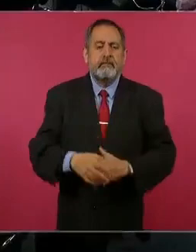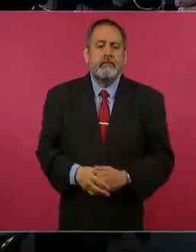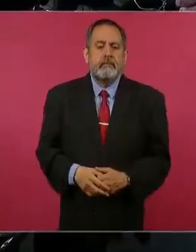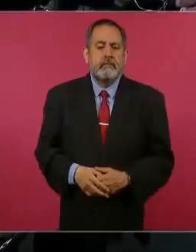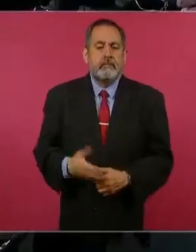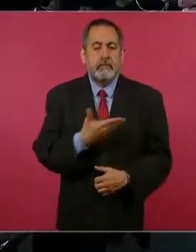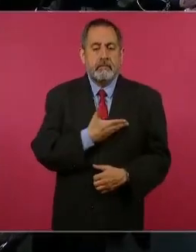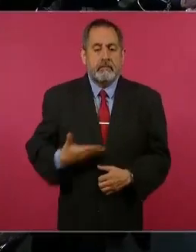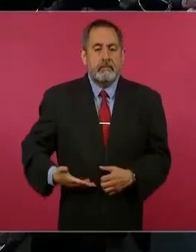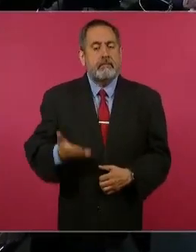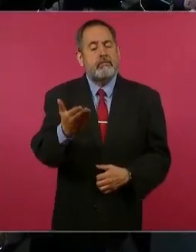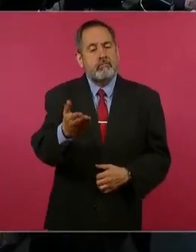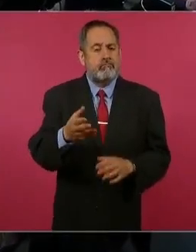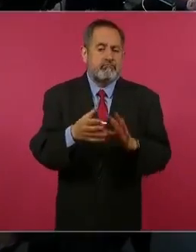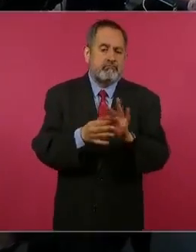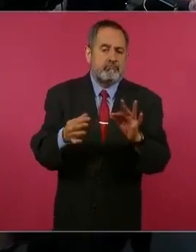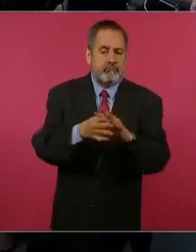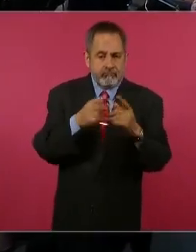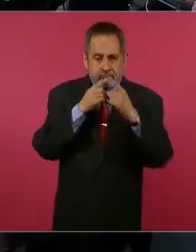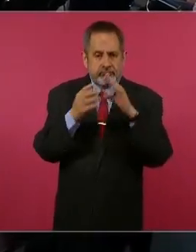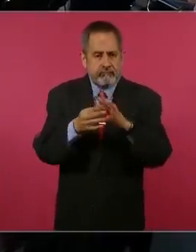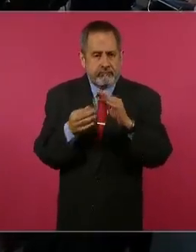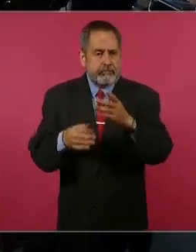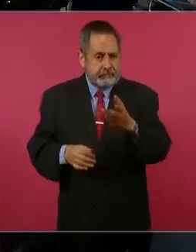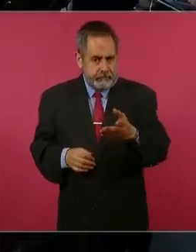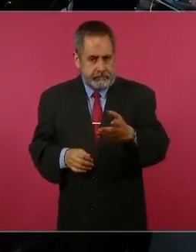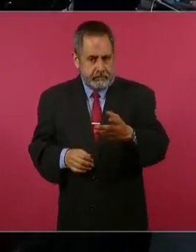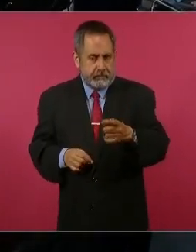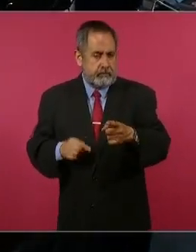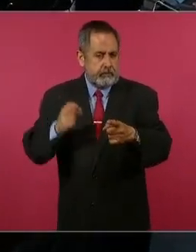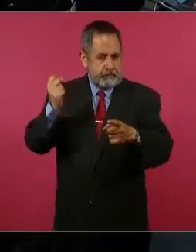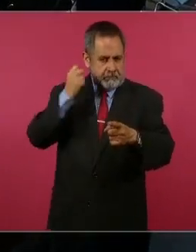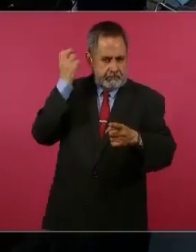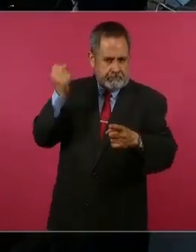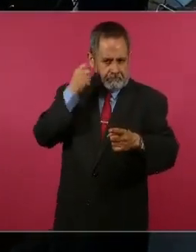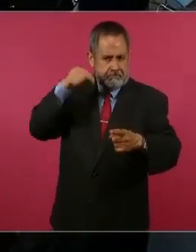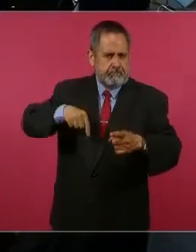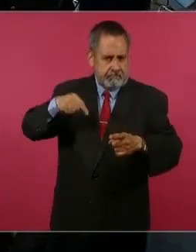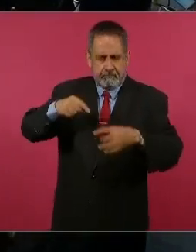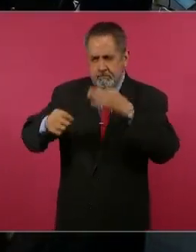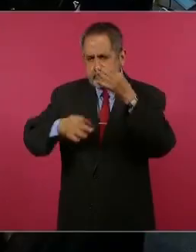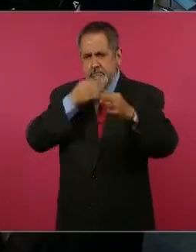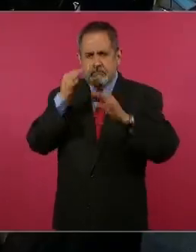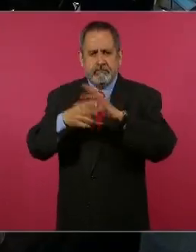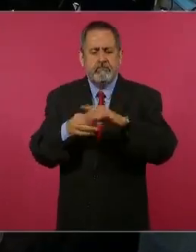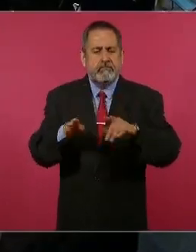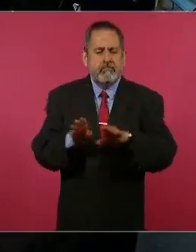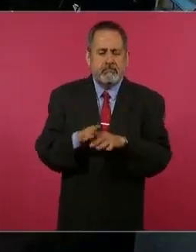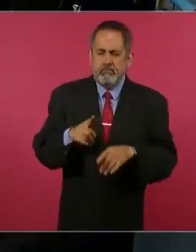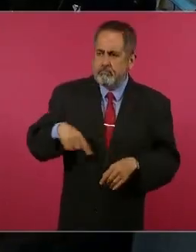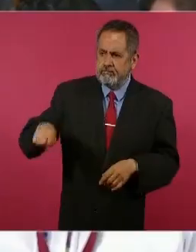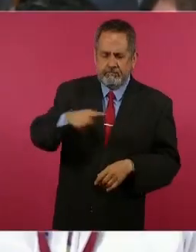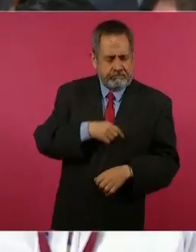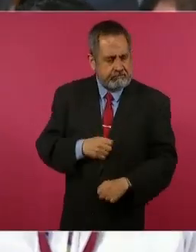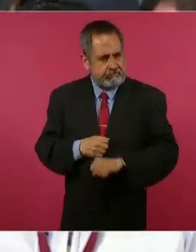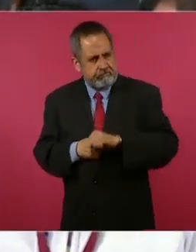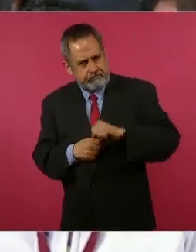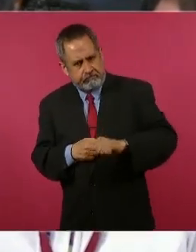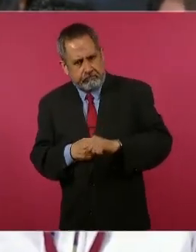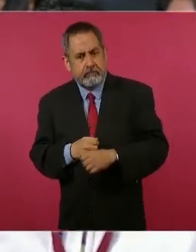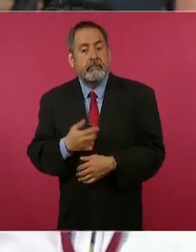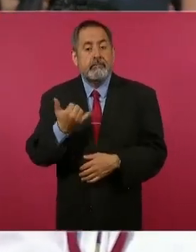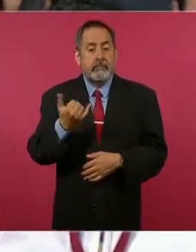Presidente, usted ha hablado en este espacio de la conferencia matutina muchas veces de las resistencias que se